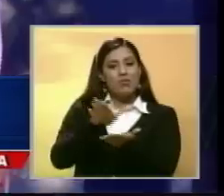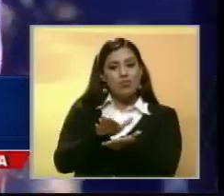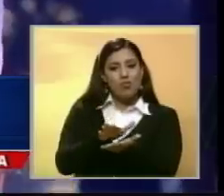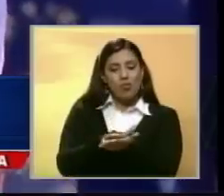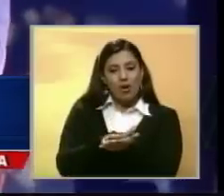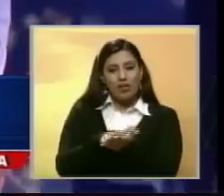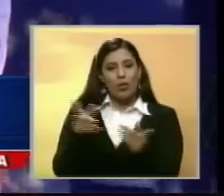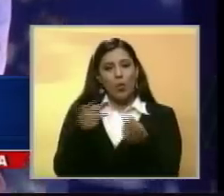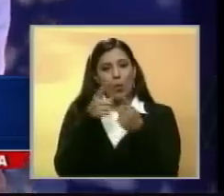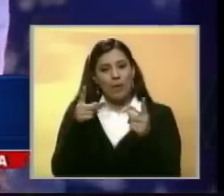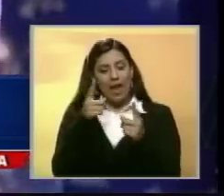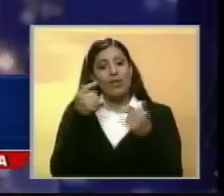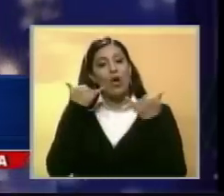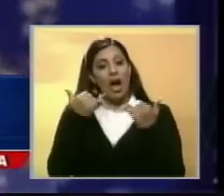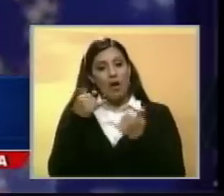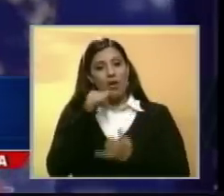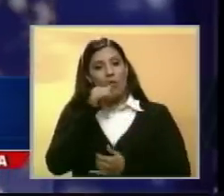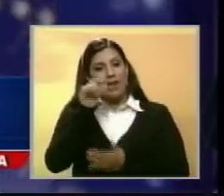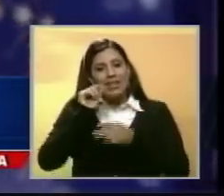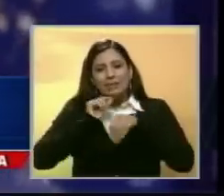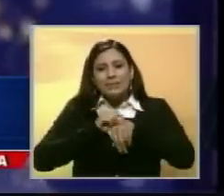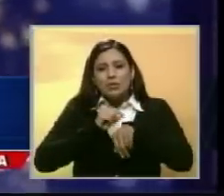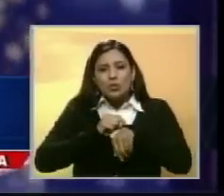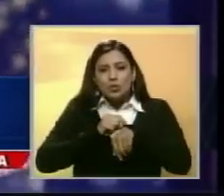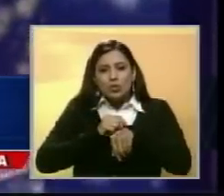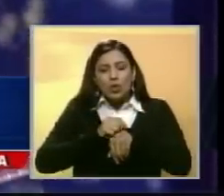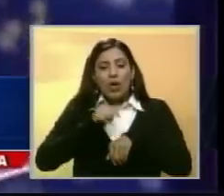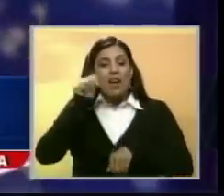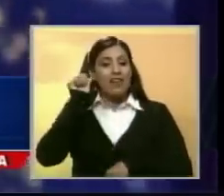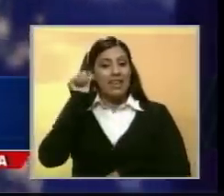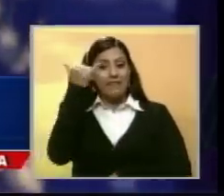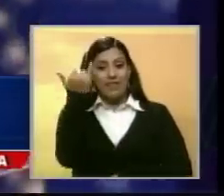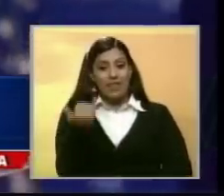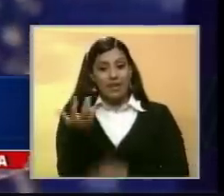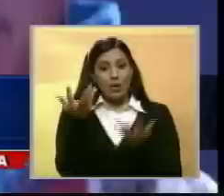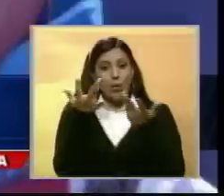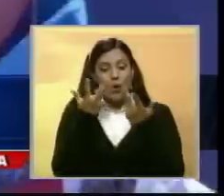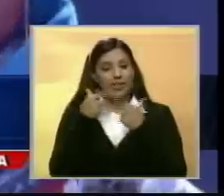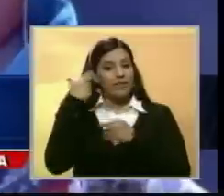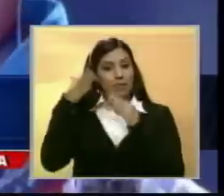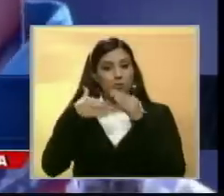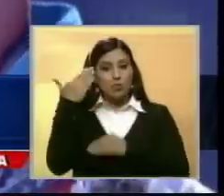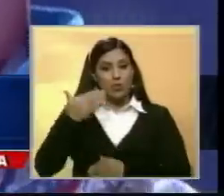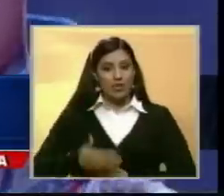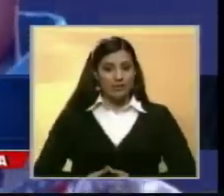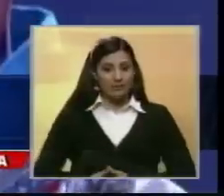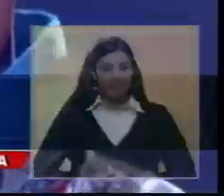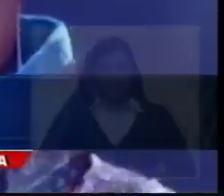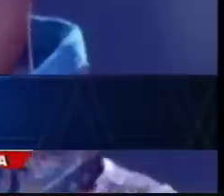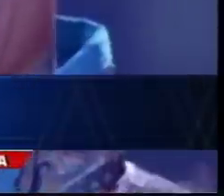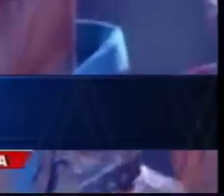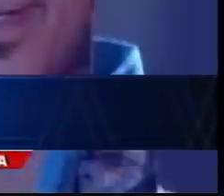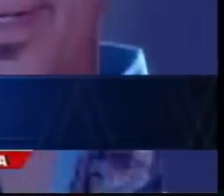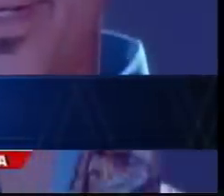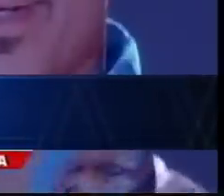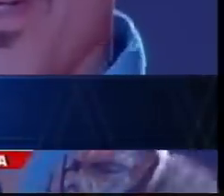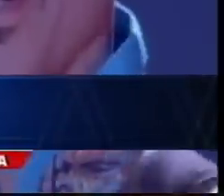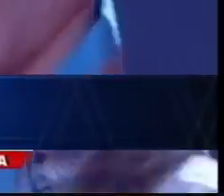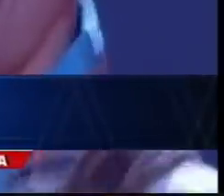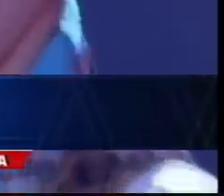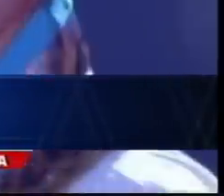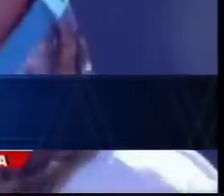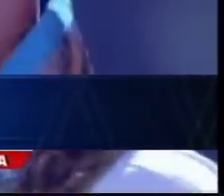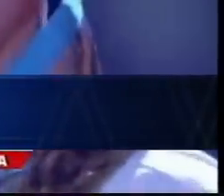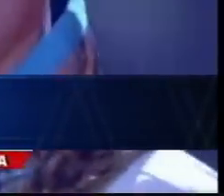su cumpleaños. Los detalles en tan solo minutos con Federica Guzmán en Estrenos y Estrenos. Ya venimos.